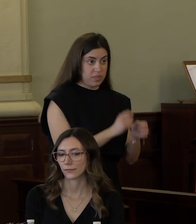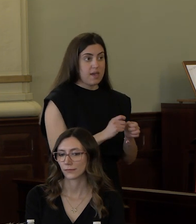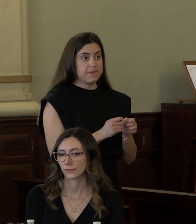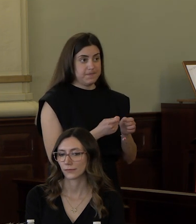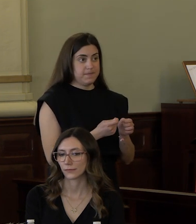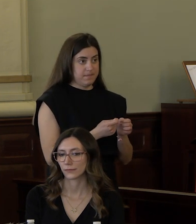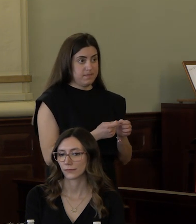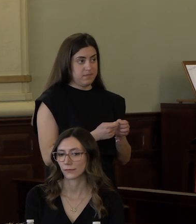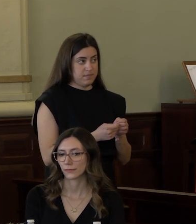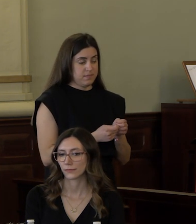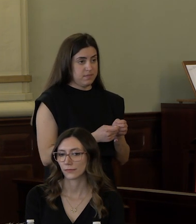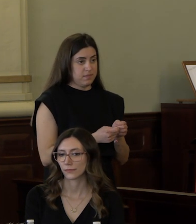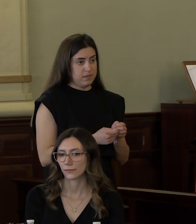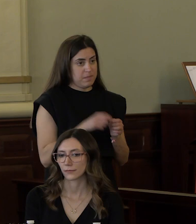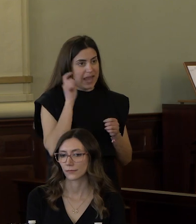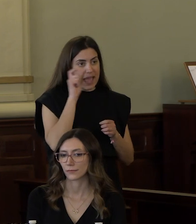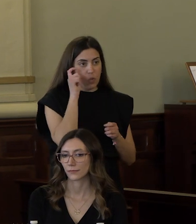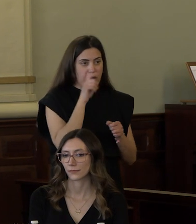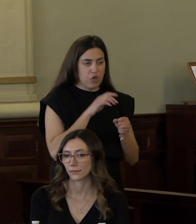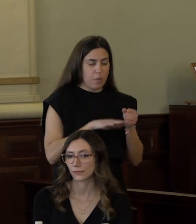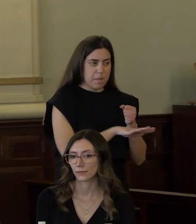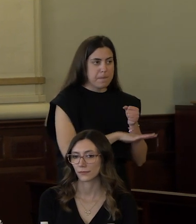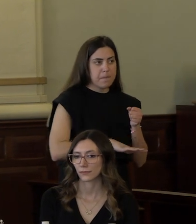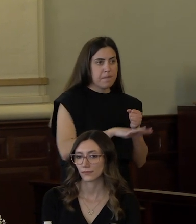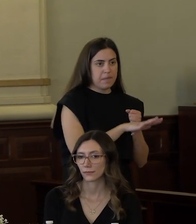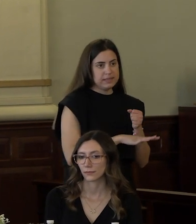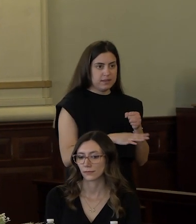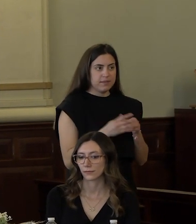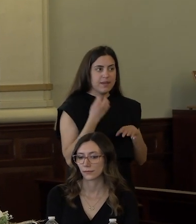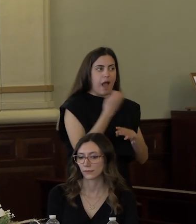aquellos primeros pasos en la educación de su hija.